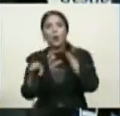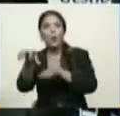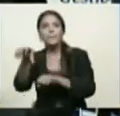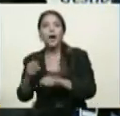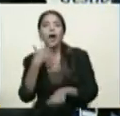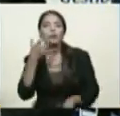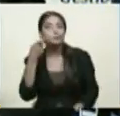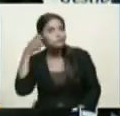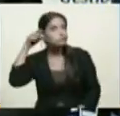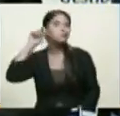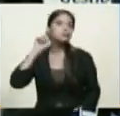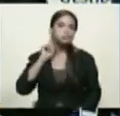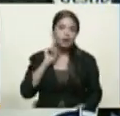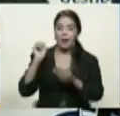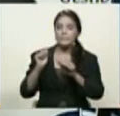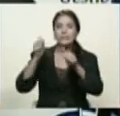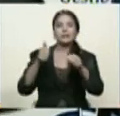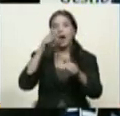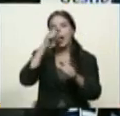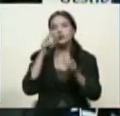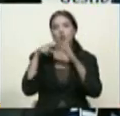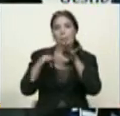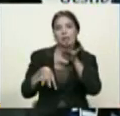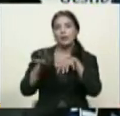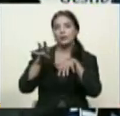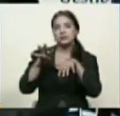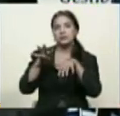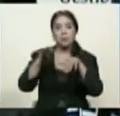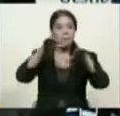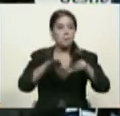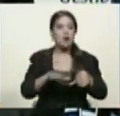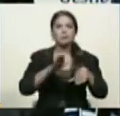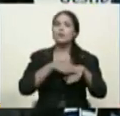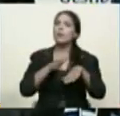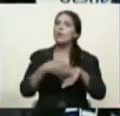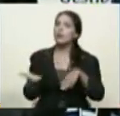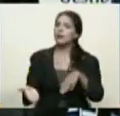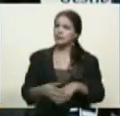iniciar en el año 2014 se congeló porque